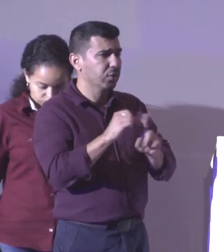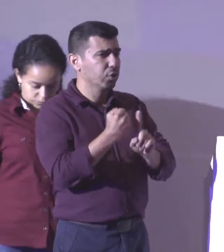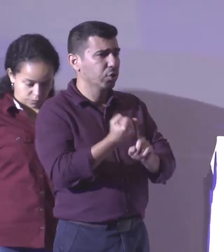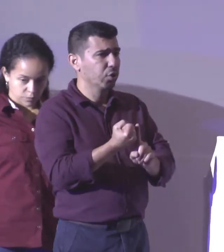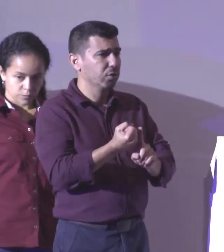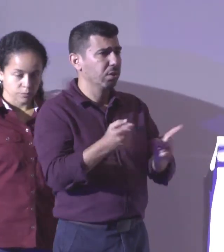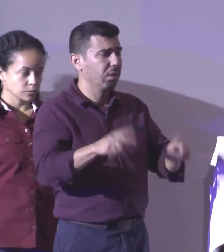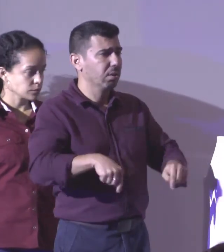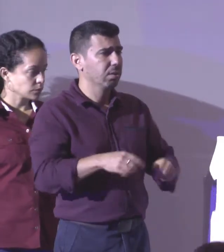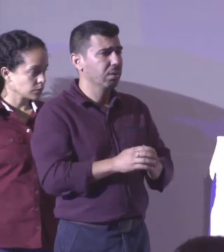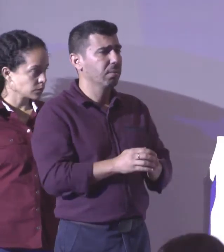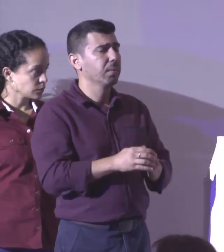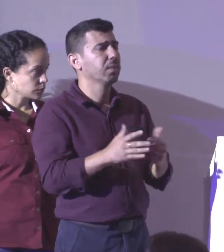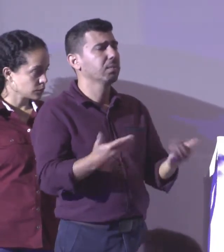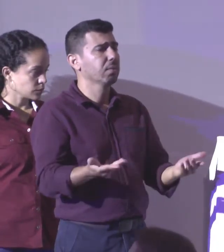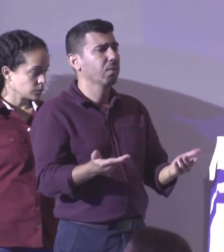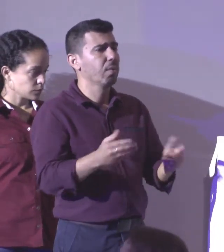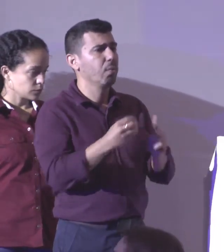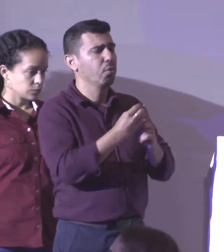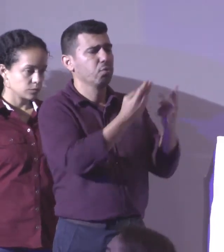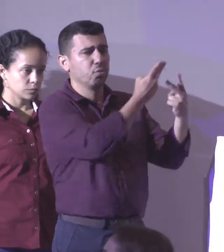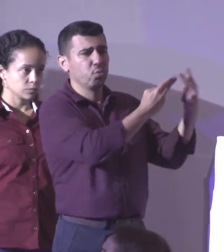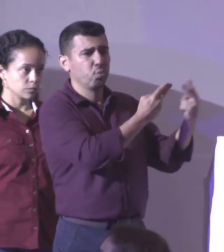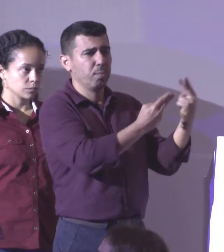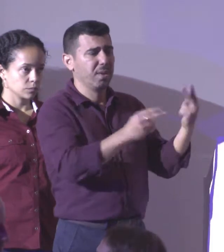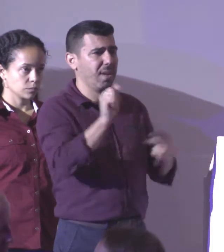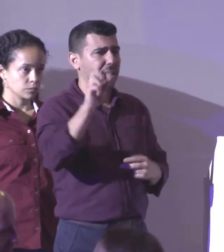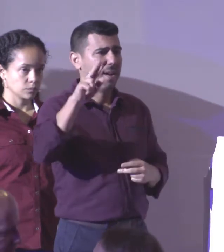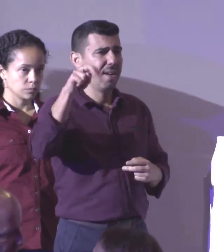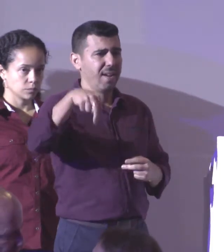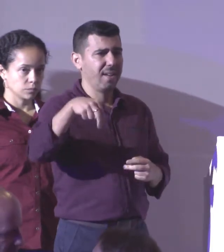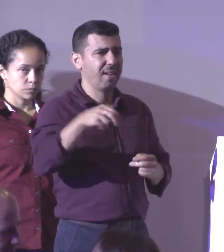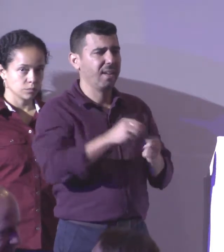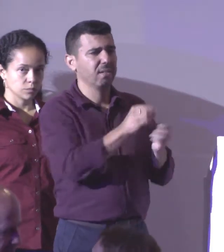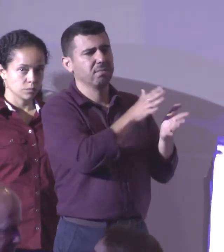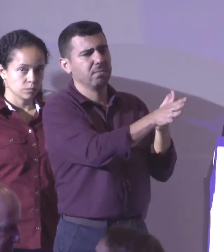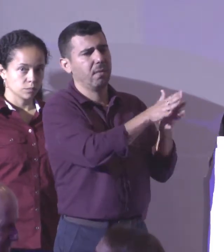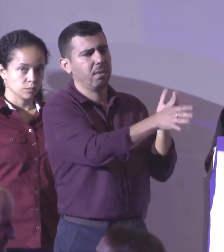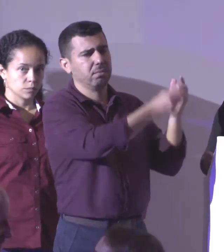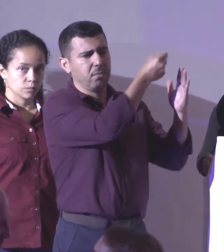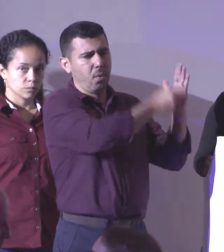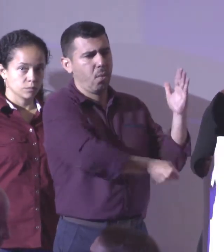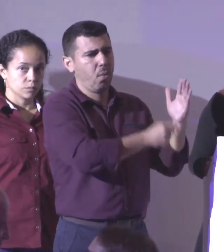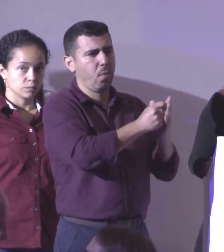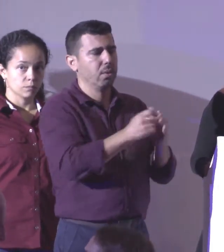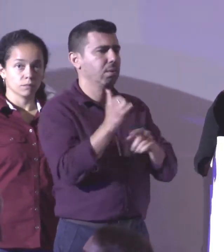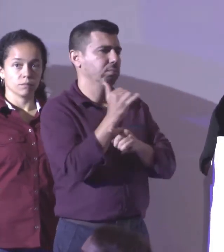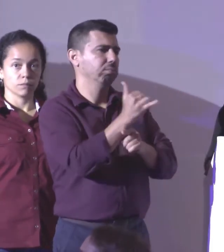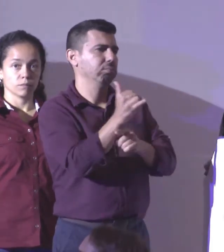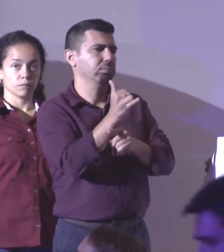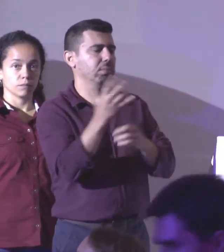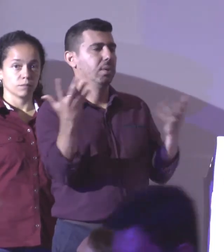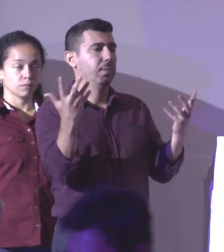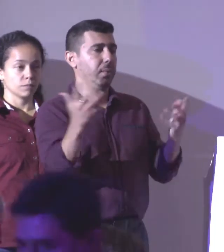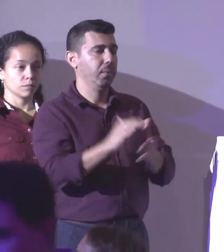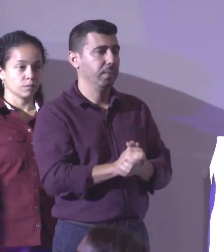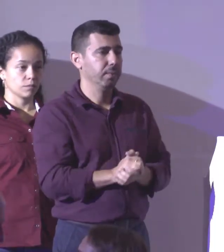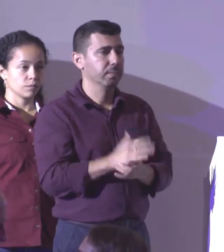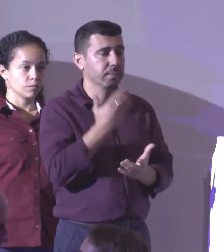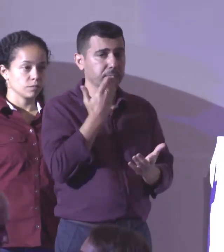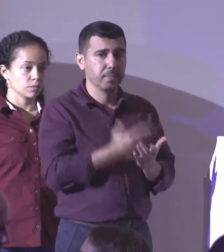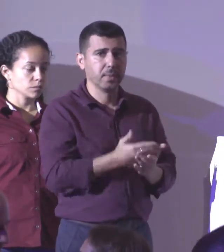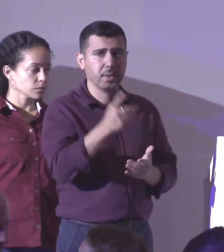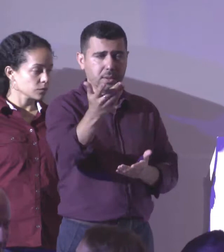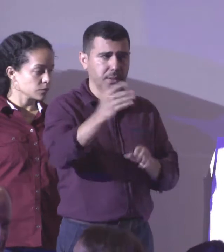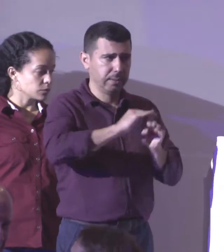conectado con el numeral ARN Rinde Cuentas y de nuestra transmisión en vivo. Invitamos al director programático